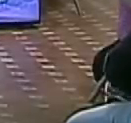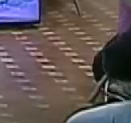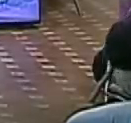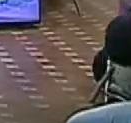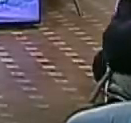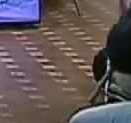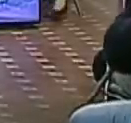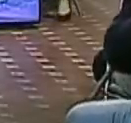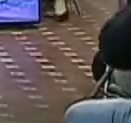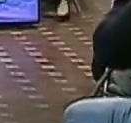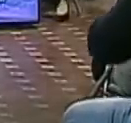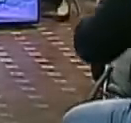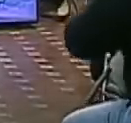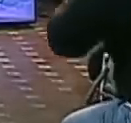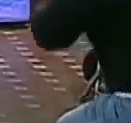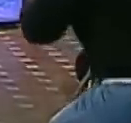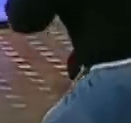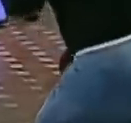¡Gracias!